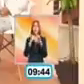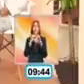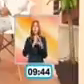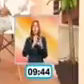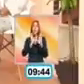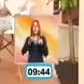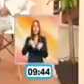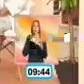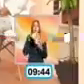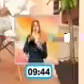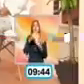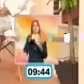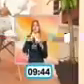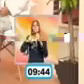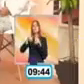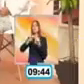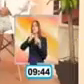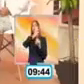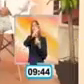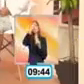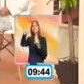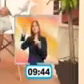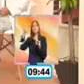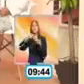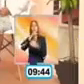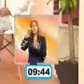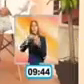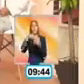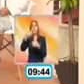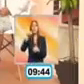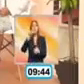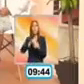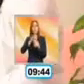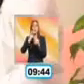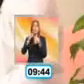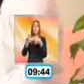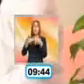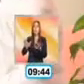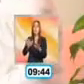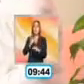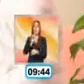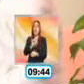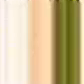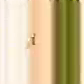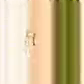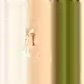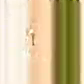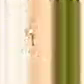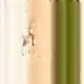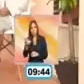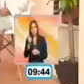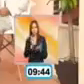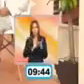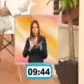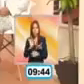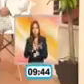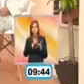partes nuestras contraseñas. O abrimos nuestras redes o nuestras aplicaciones con